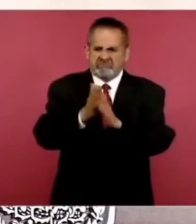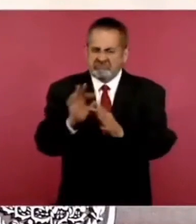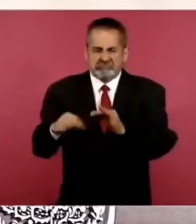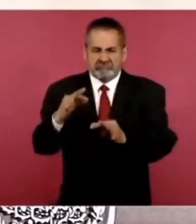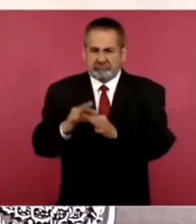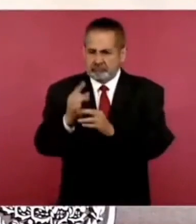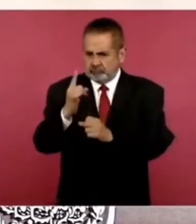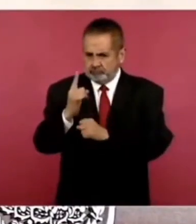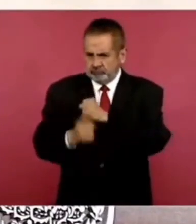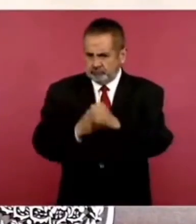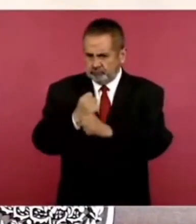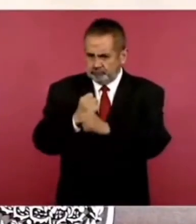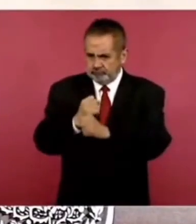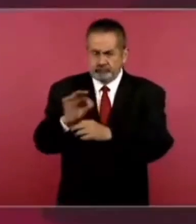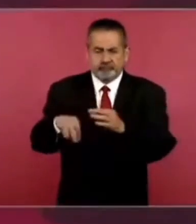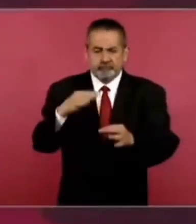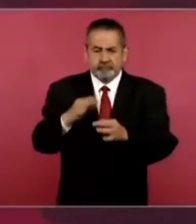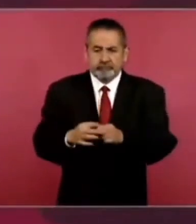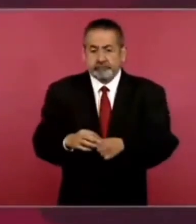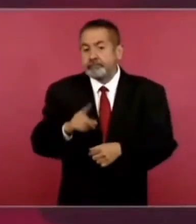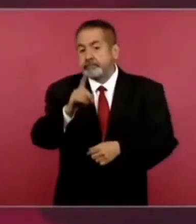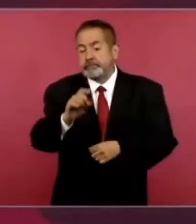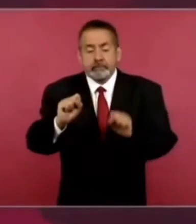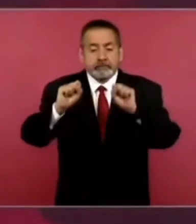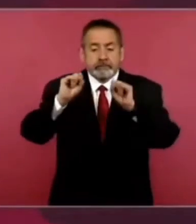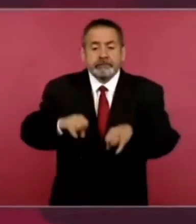Otra cosa también importante, sin corrupción,